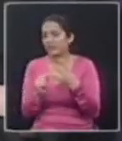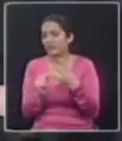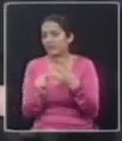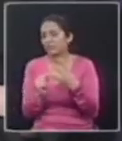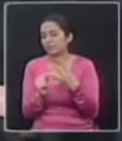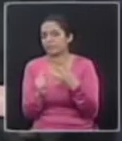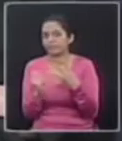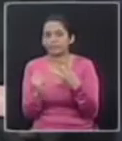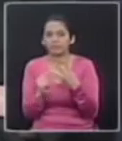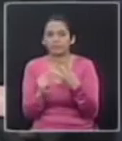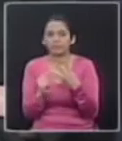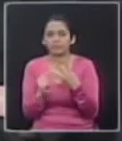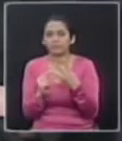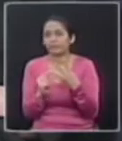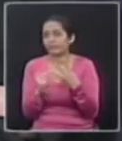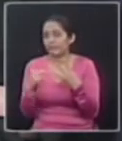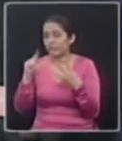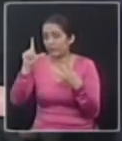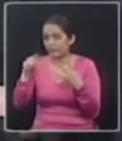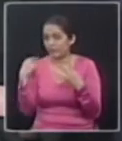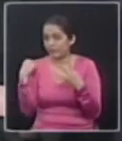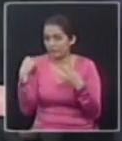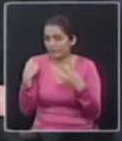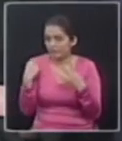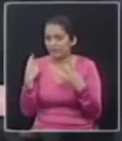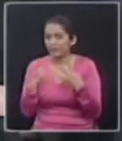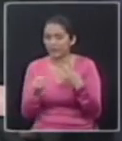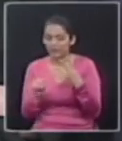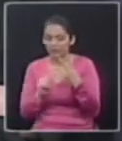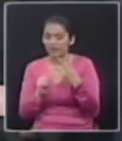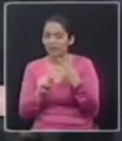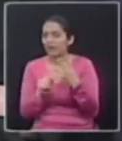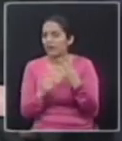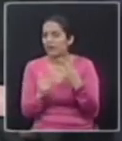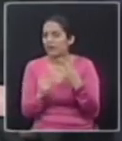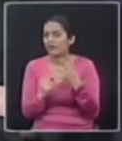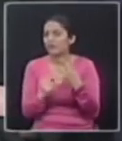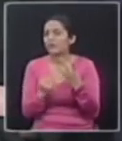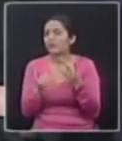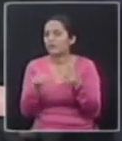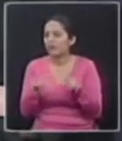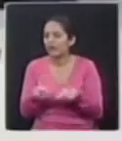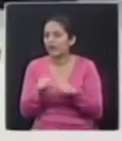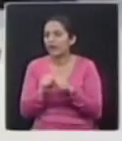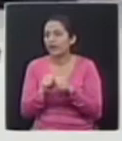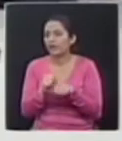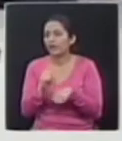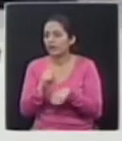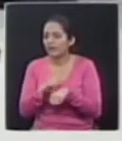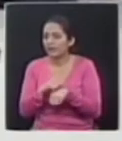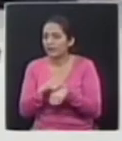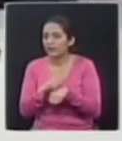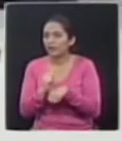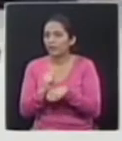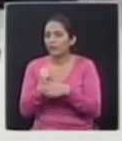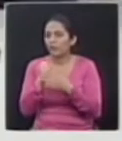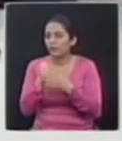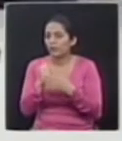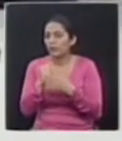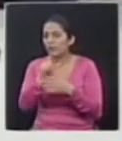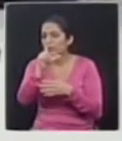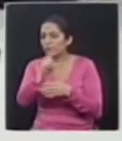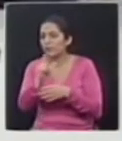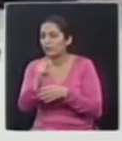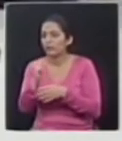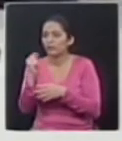en el tema del voluntariado y nosotros regalamos espacio, aire a fundaciones para poder transmitir